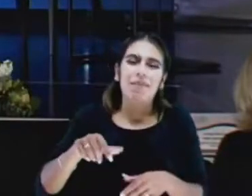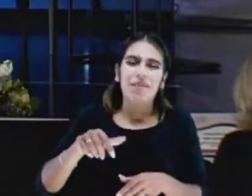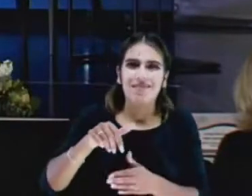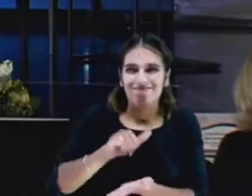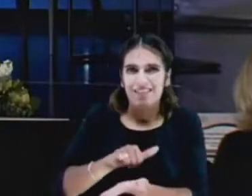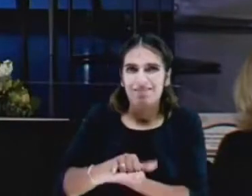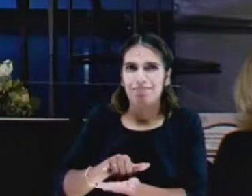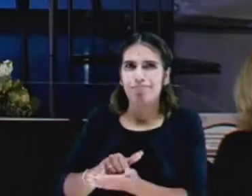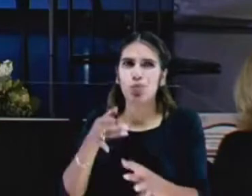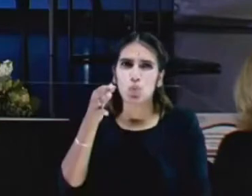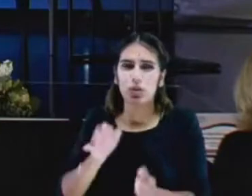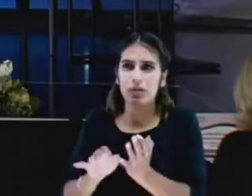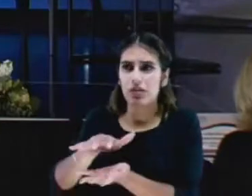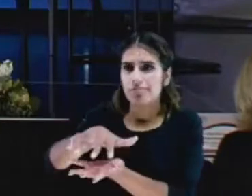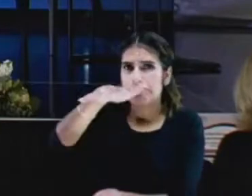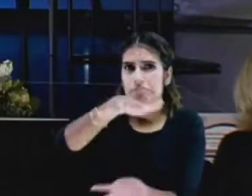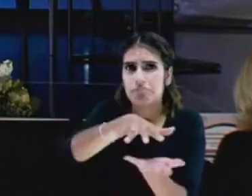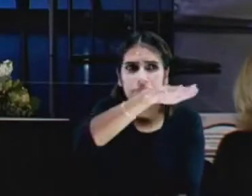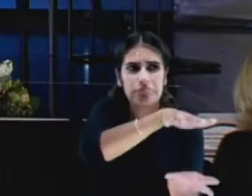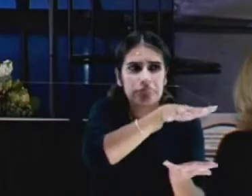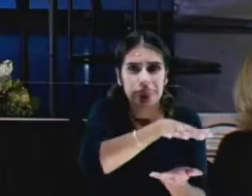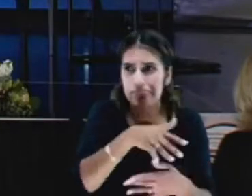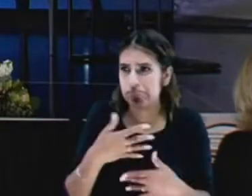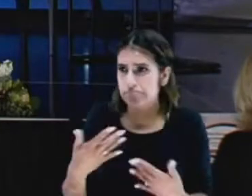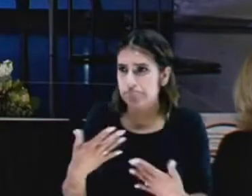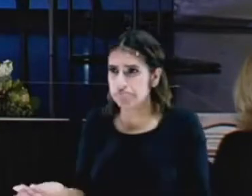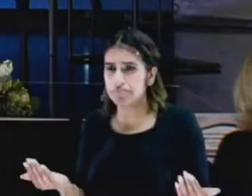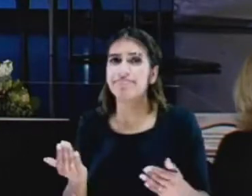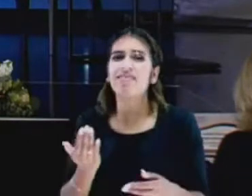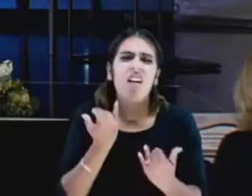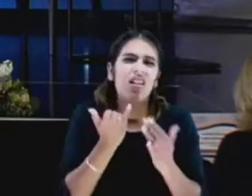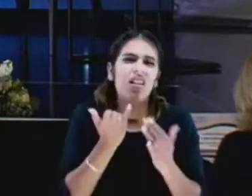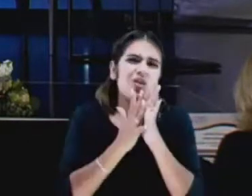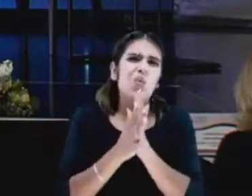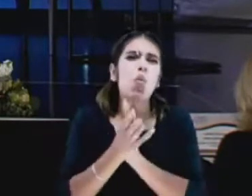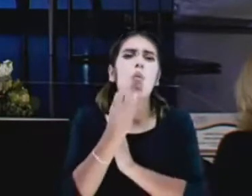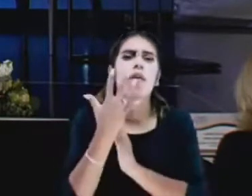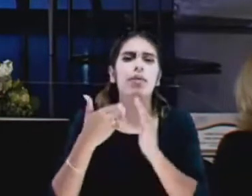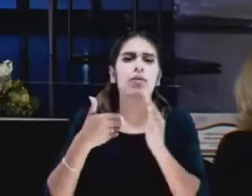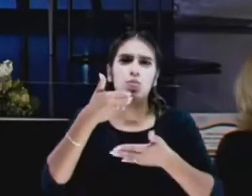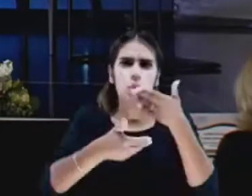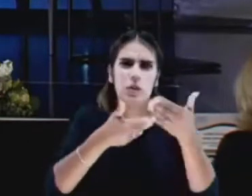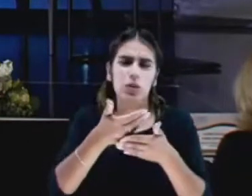césar nos va a hablar un poquito de el número procesos judiciales que existen pasamos ante mentales